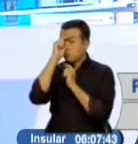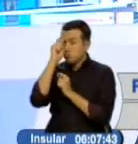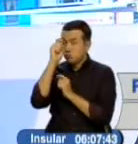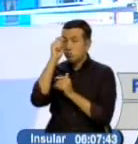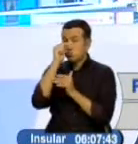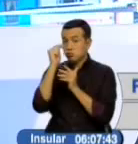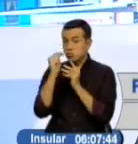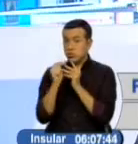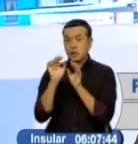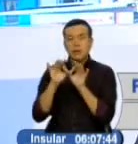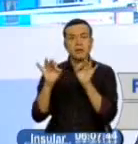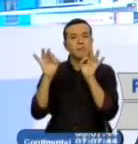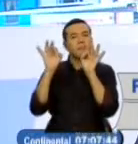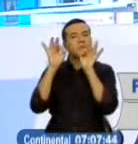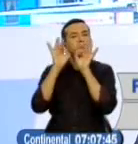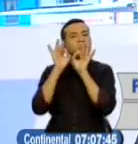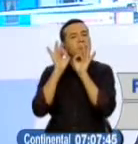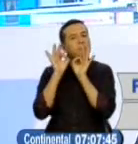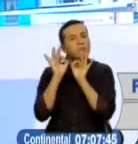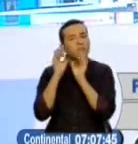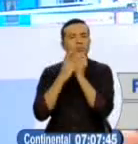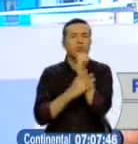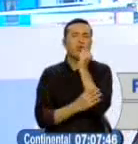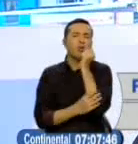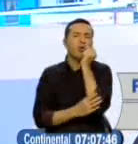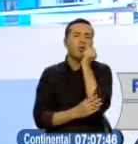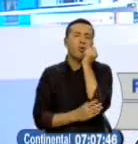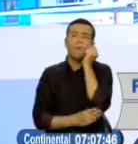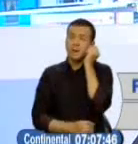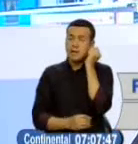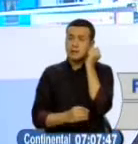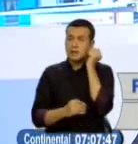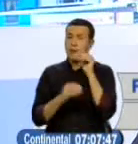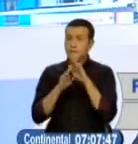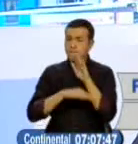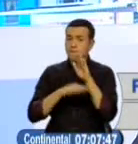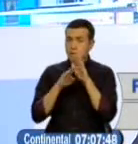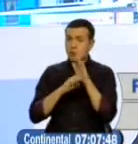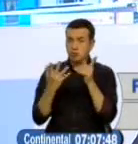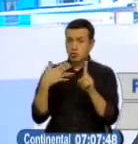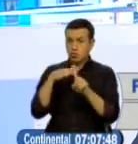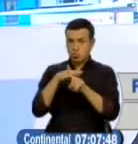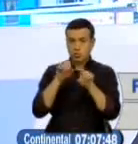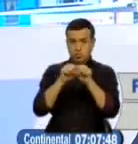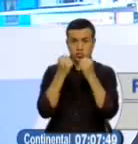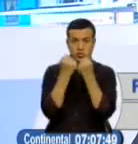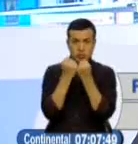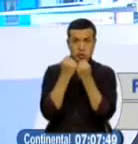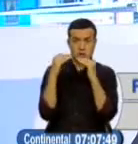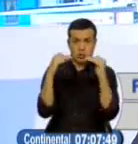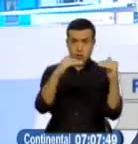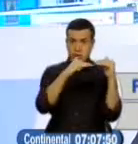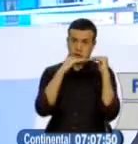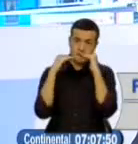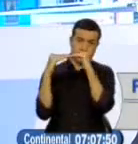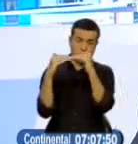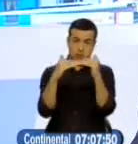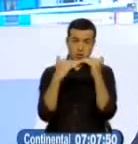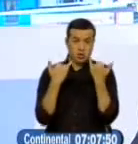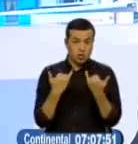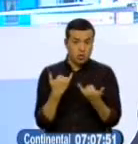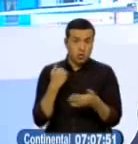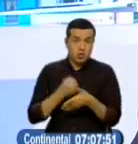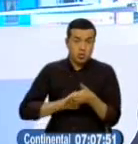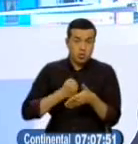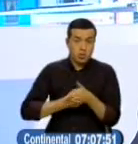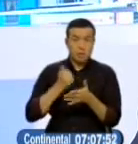los elementos sustantivos para una reducción de pobreza y generación de inclusión en una sociedad democrática. Efectivamente, tenemos un reto